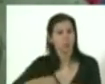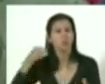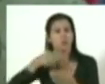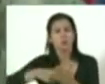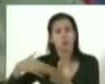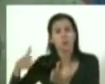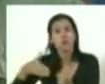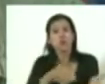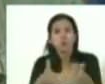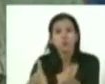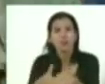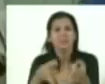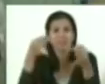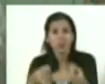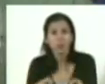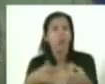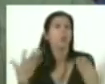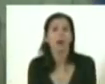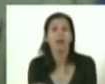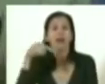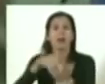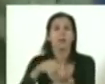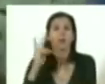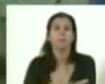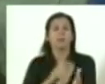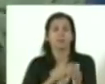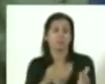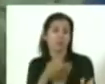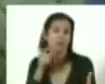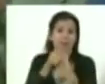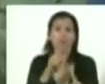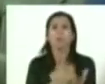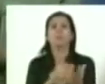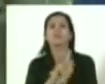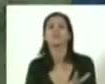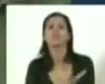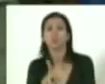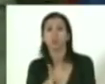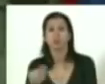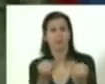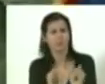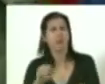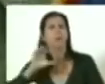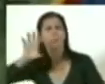del 2021. ¡Independencia y patria socialista!